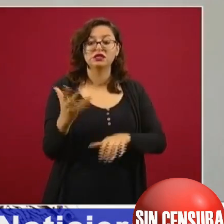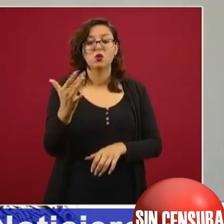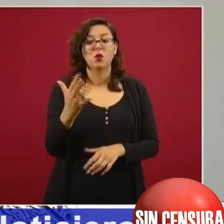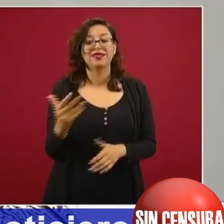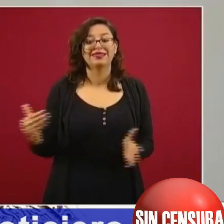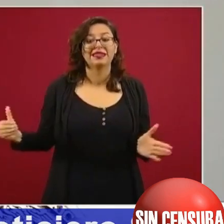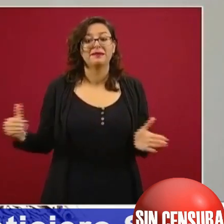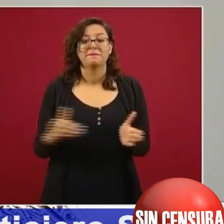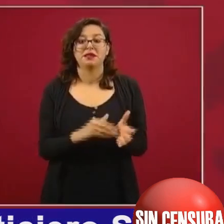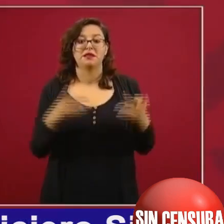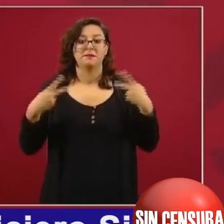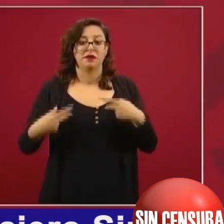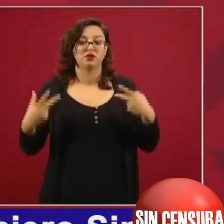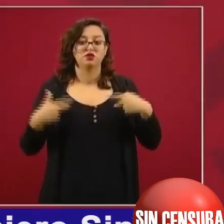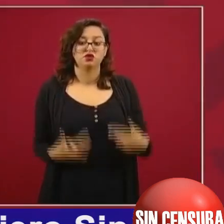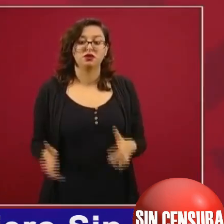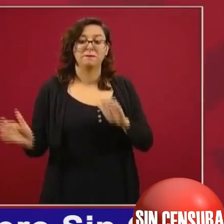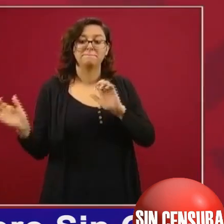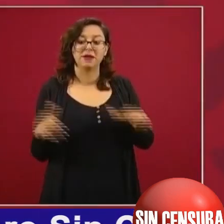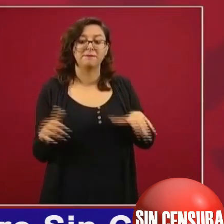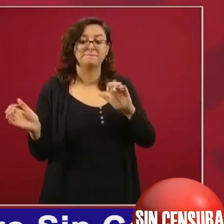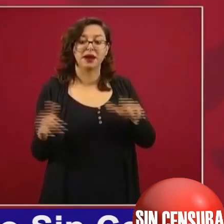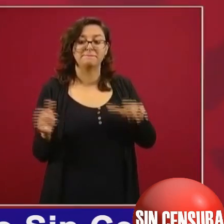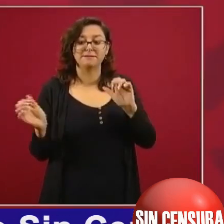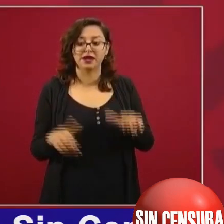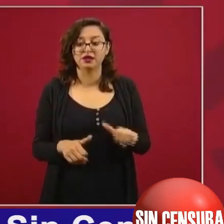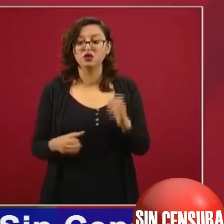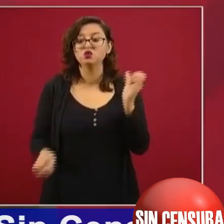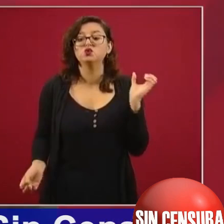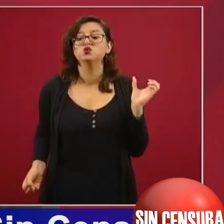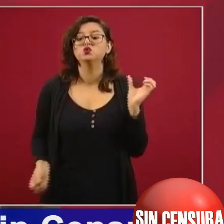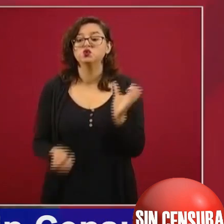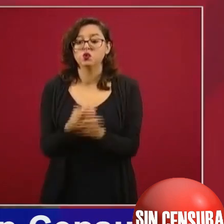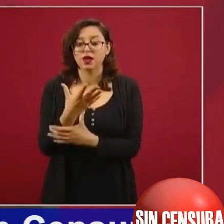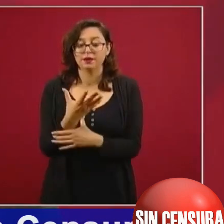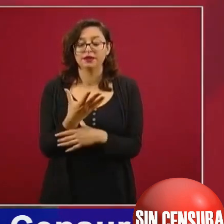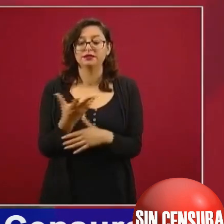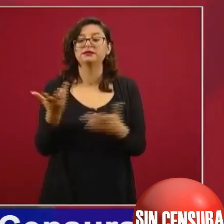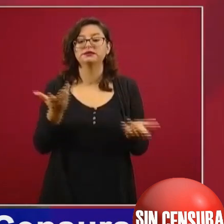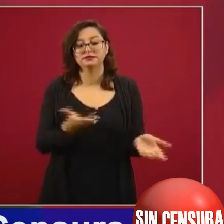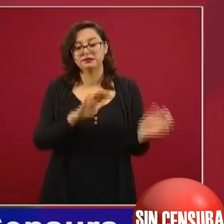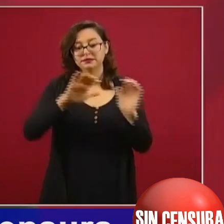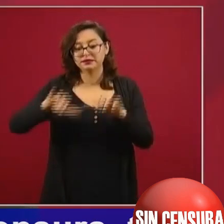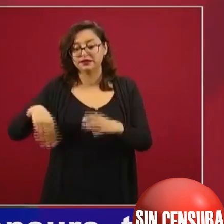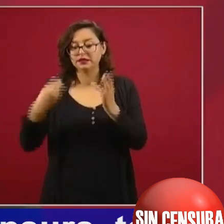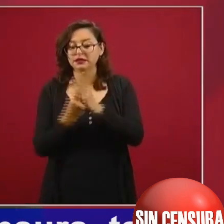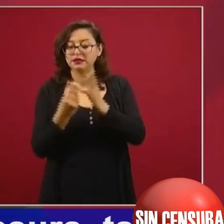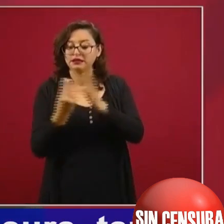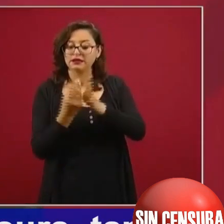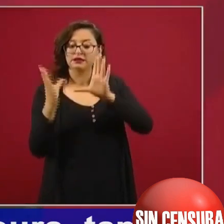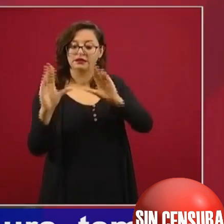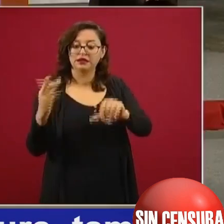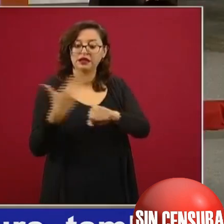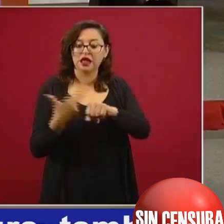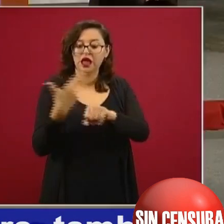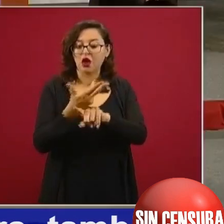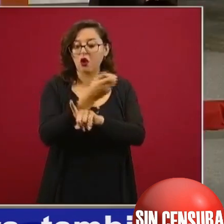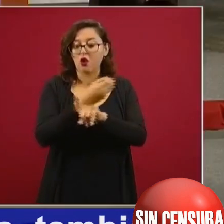salud, de los cuales tuvimos que reclutar, entrenar, organizar para